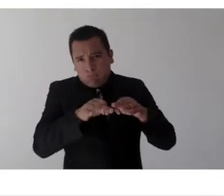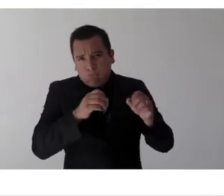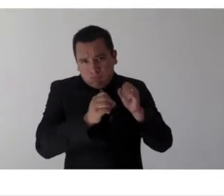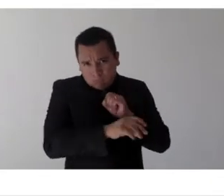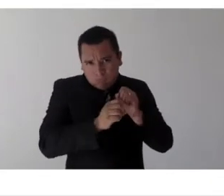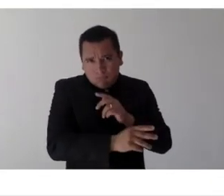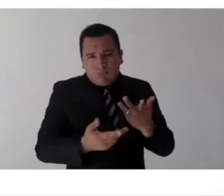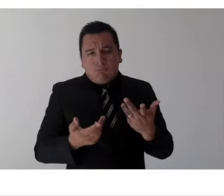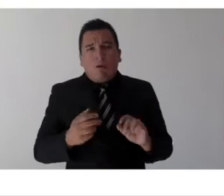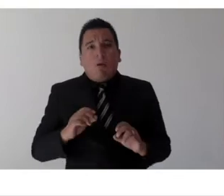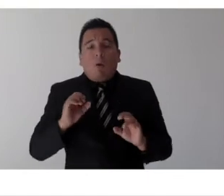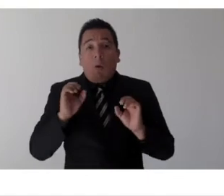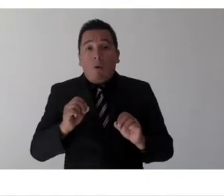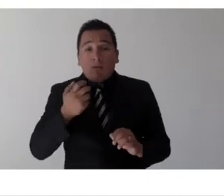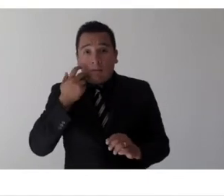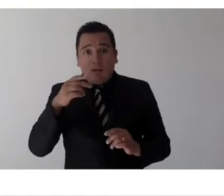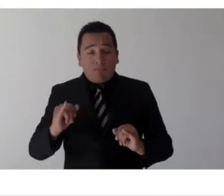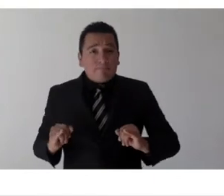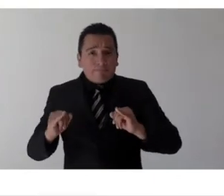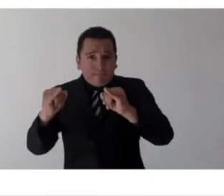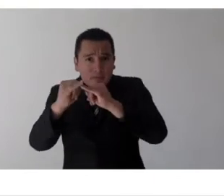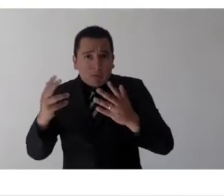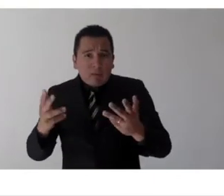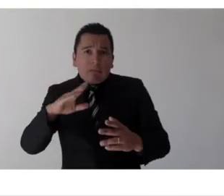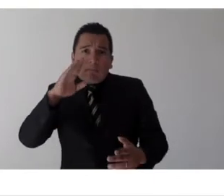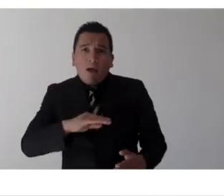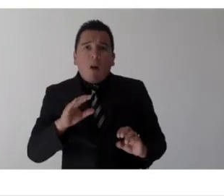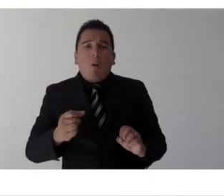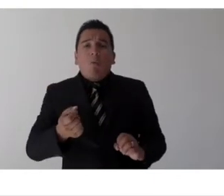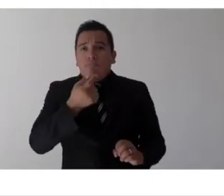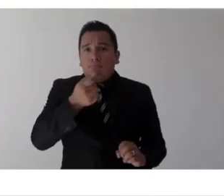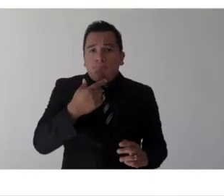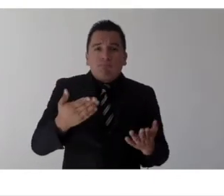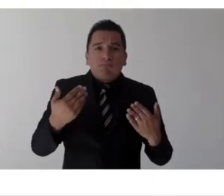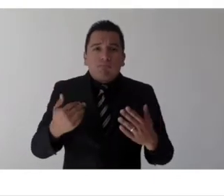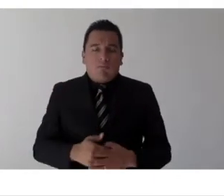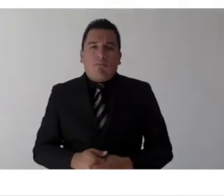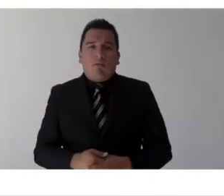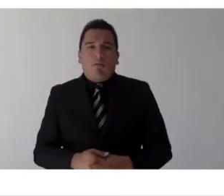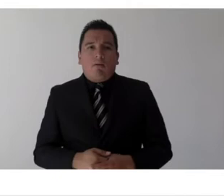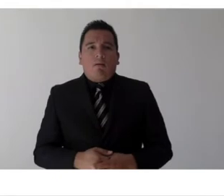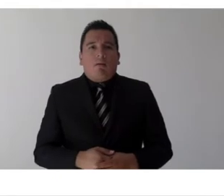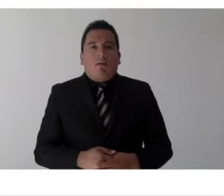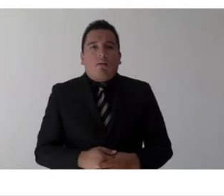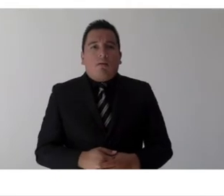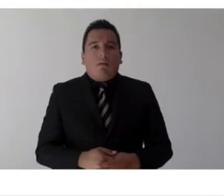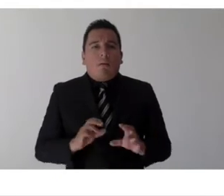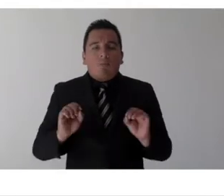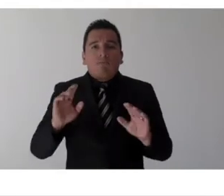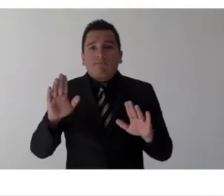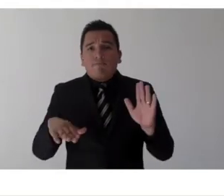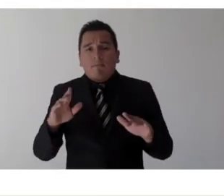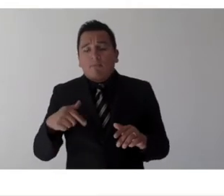los recibe alguna institución, no les dan las medicinas, no responden cuando quieren acceder a algún